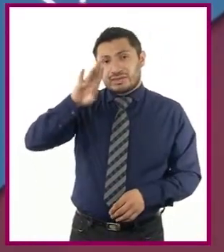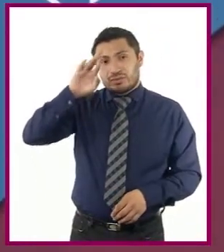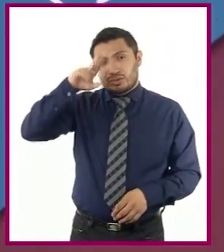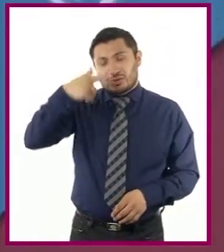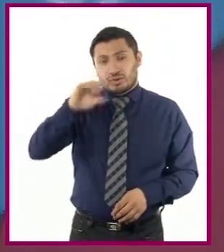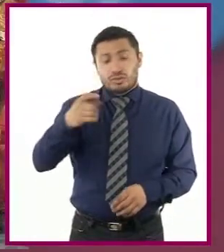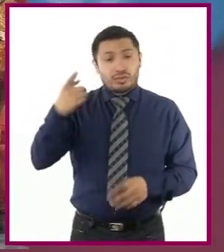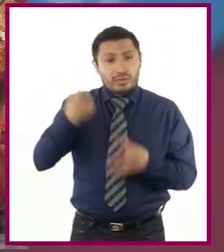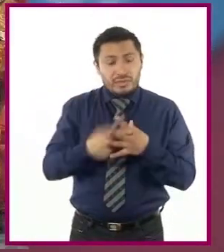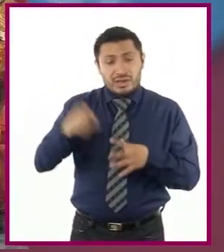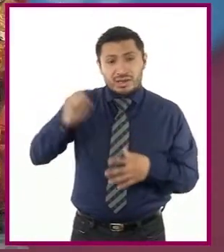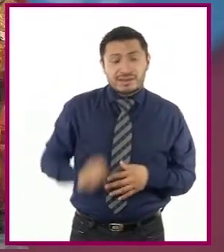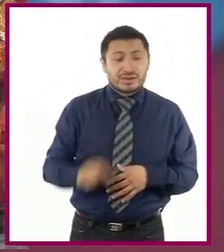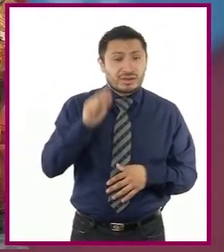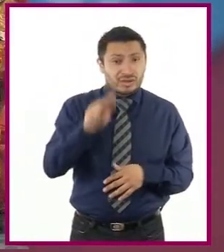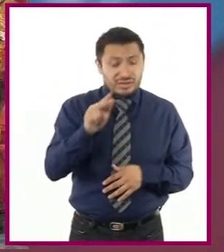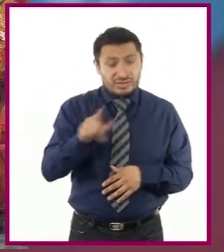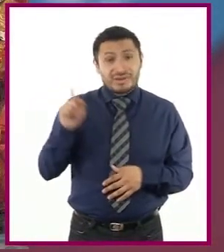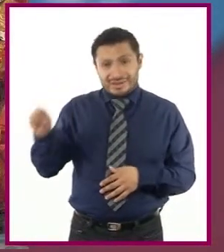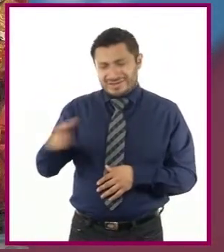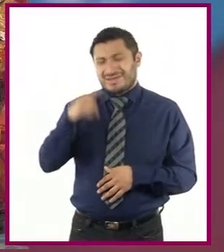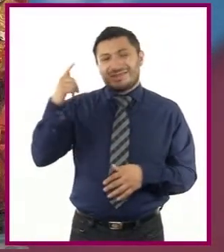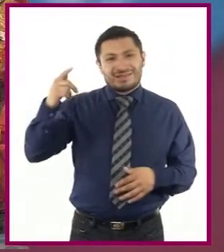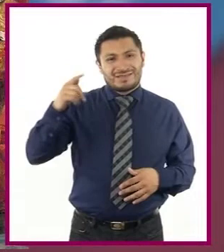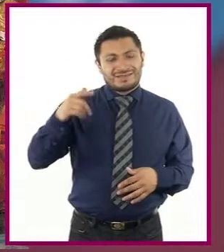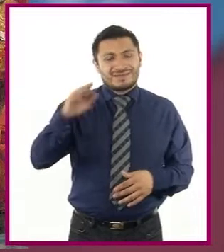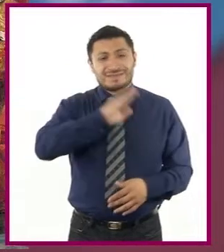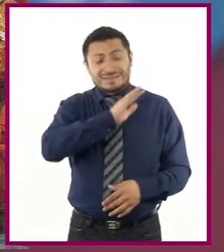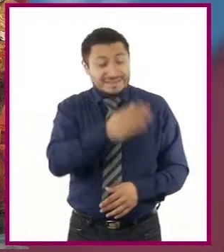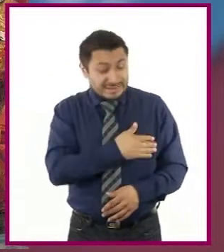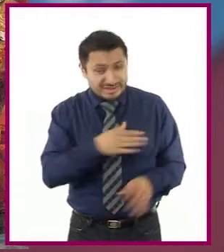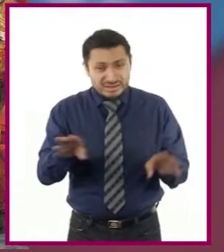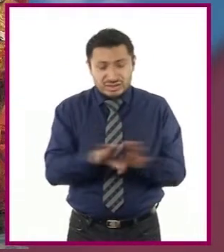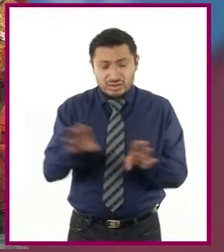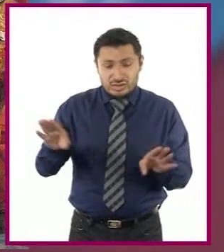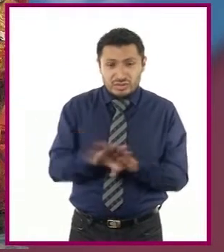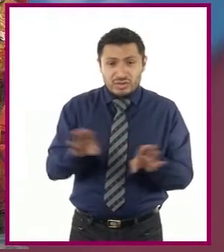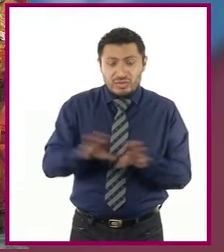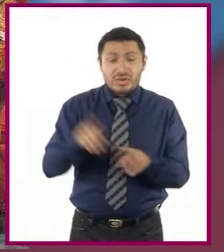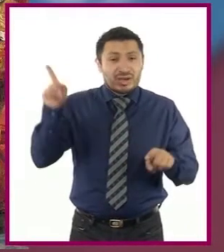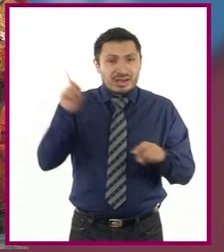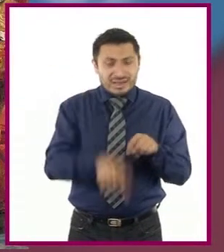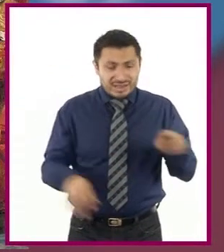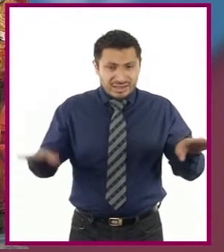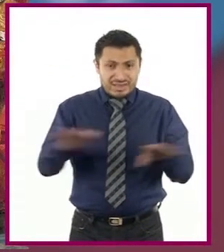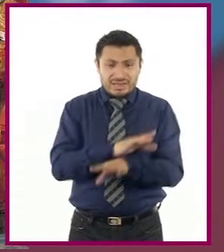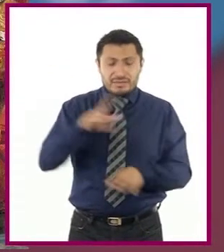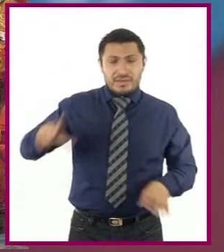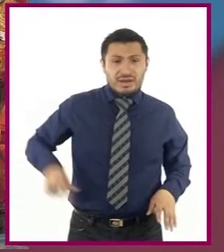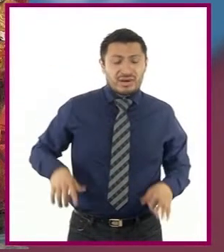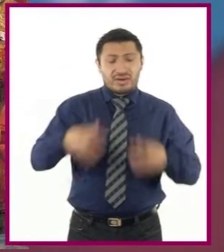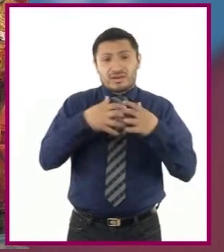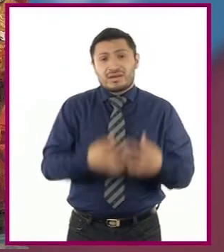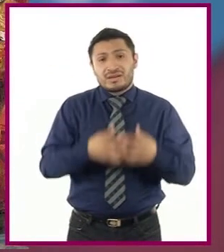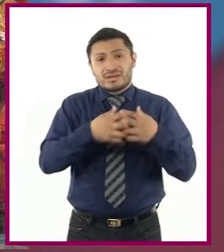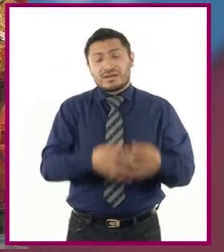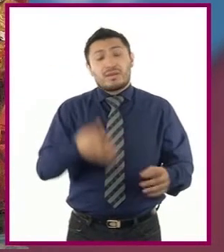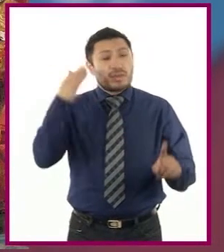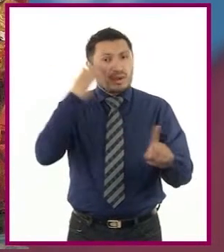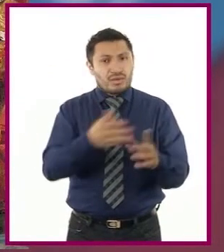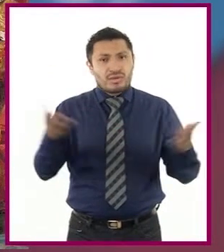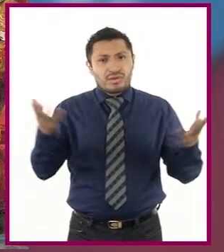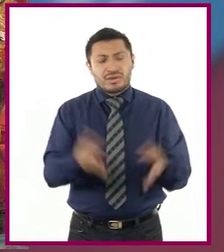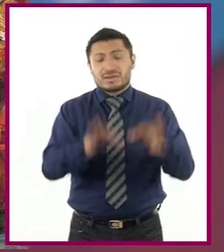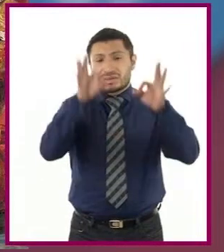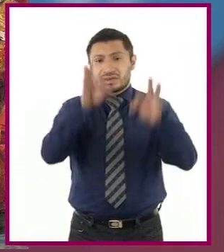XVIII. La monarquía borbónica modificó radicalmente el sistema de dominación colonial con el fin de hacer más